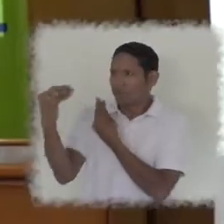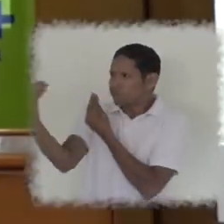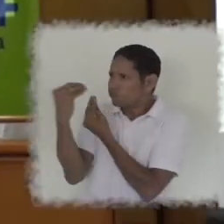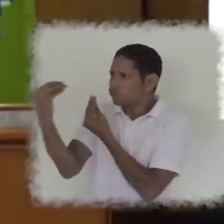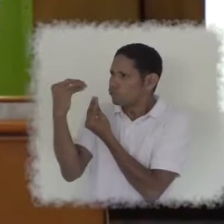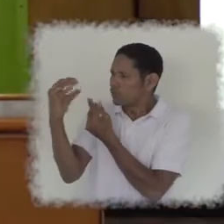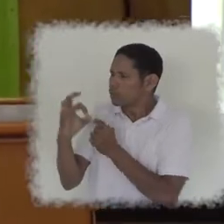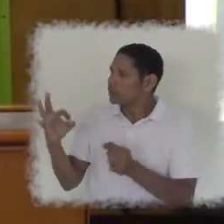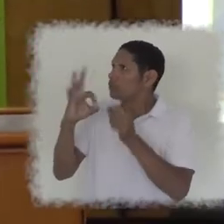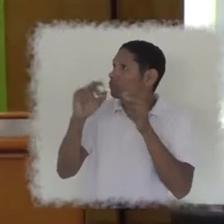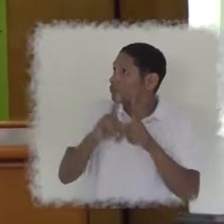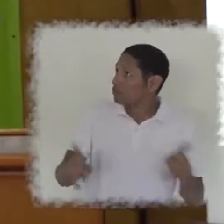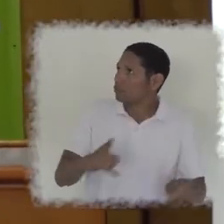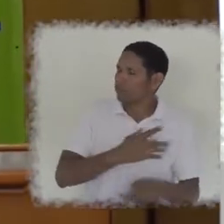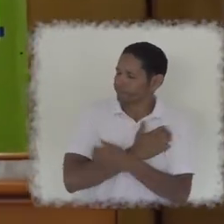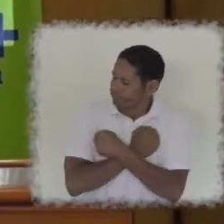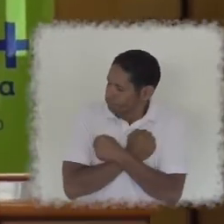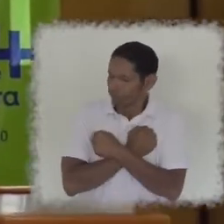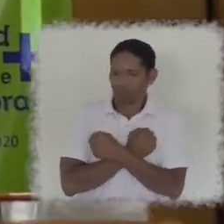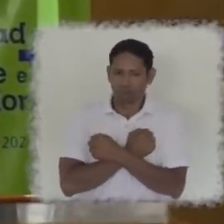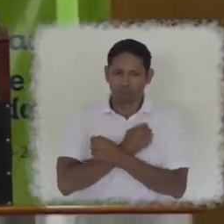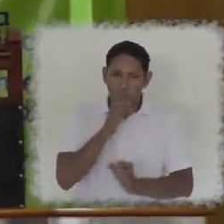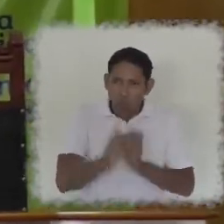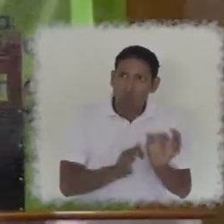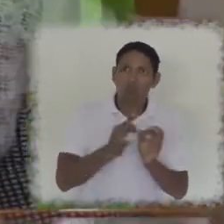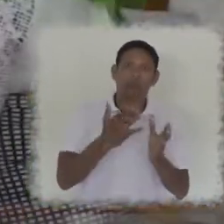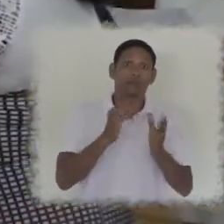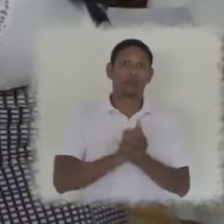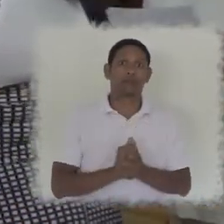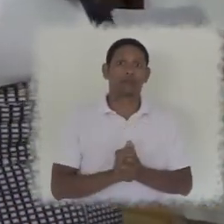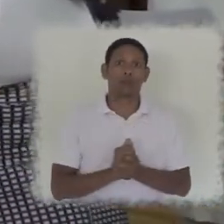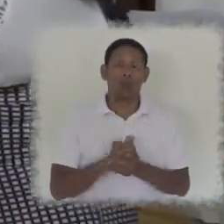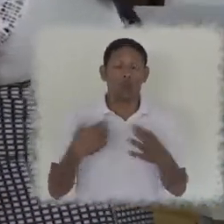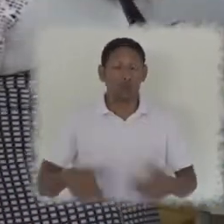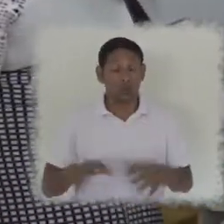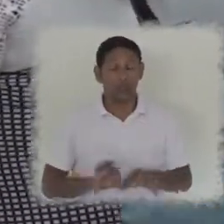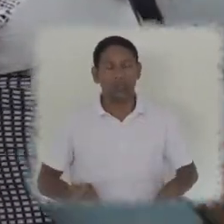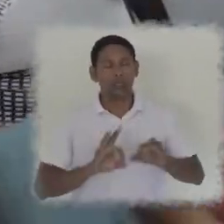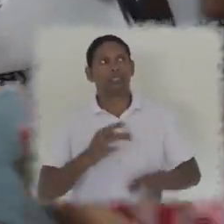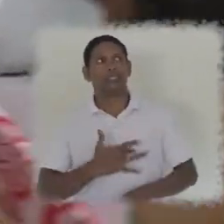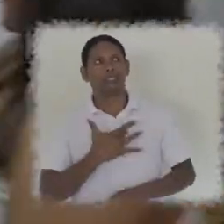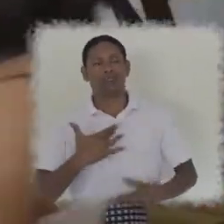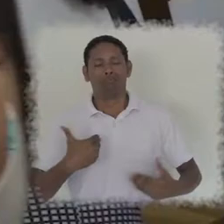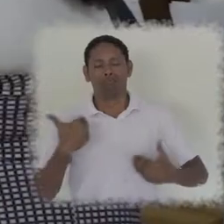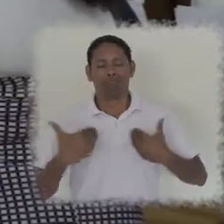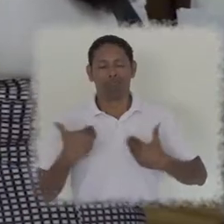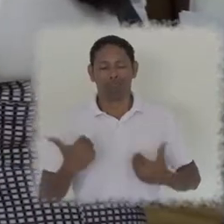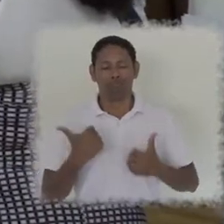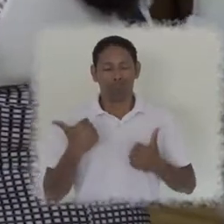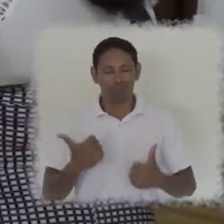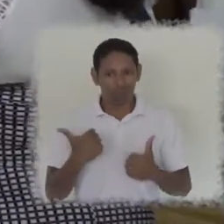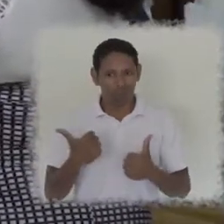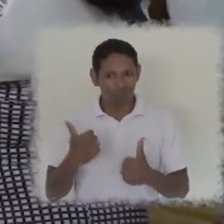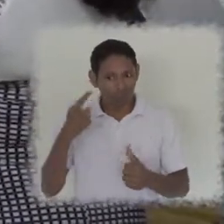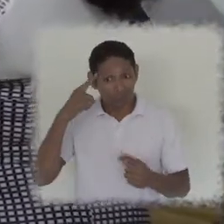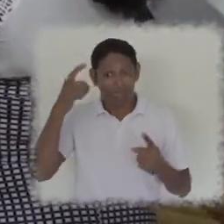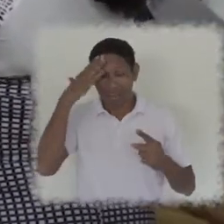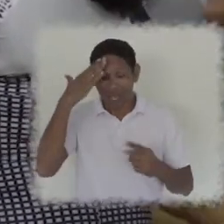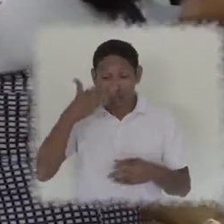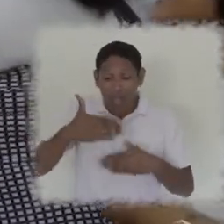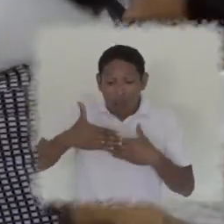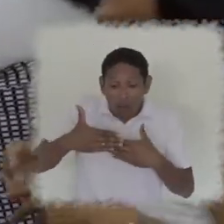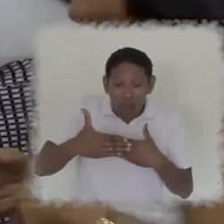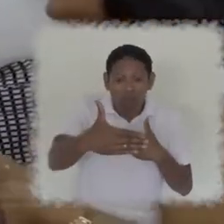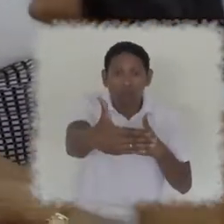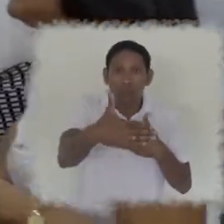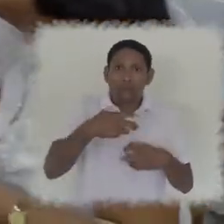inculcado en la universidad, ese trato humano hacia los pacientes. Mucha persistencia y demasiada satisfacción para lograr una meta más y no sabemos